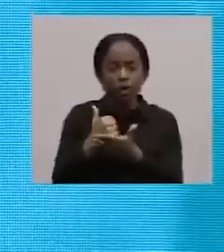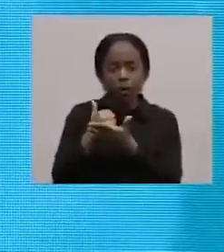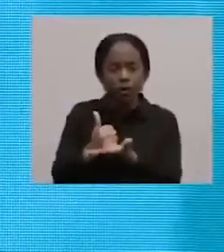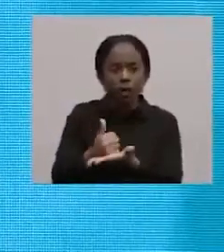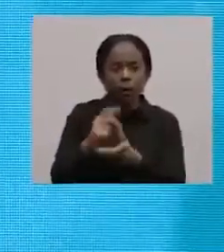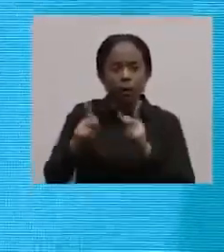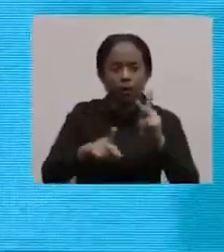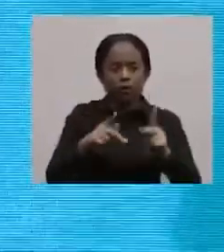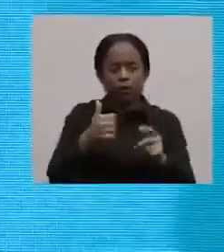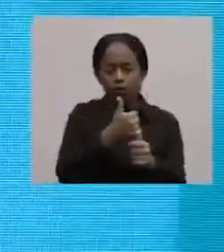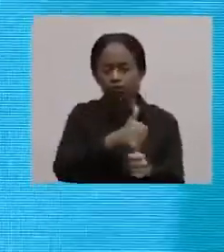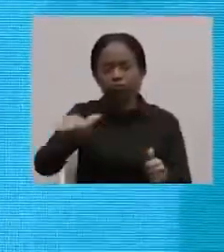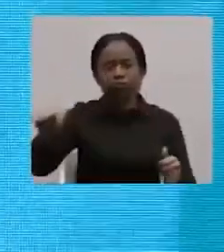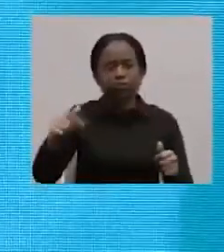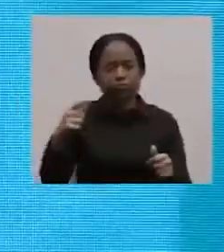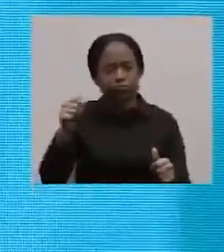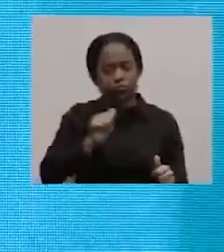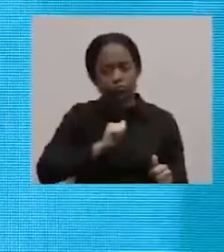tienen